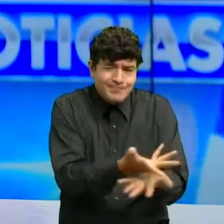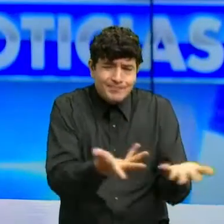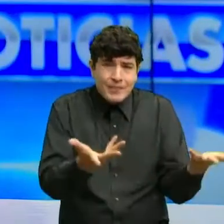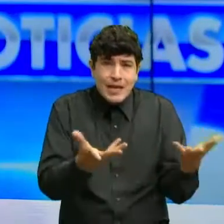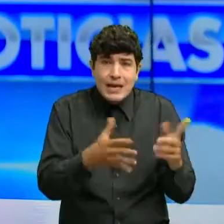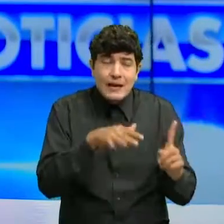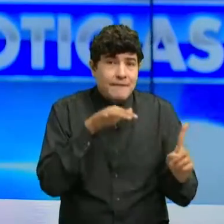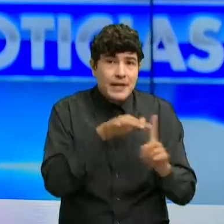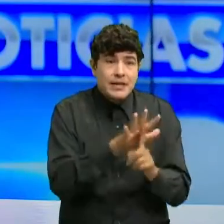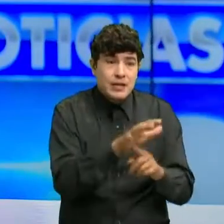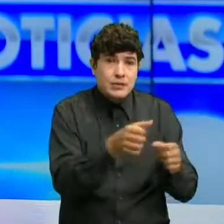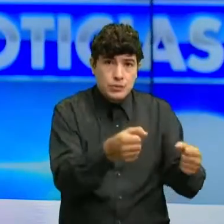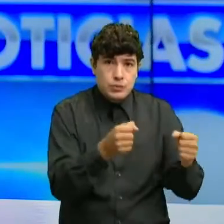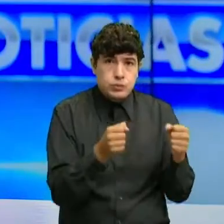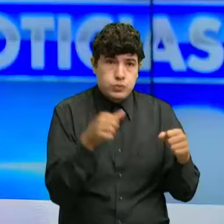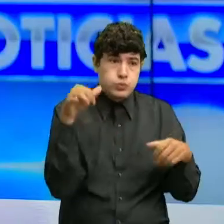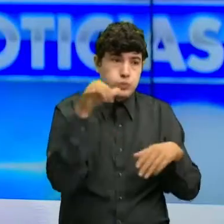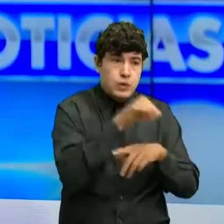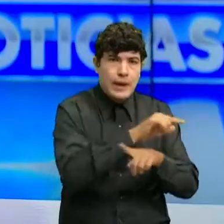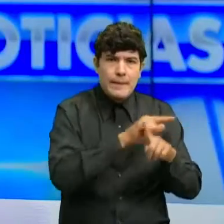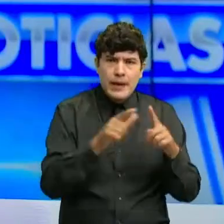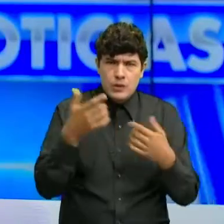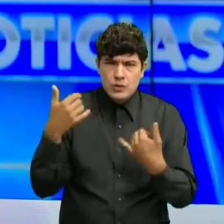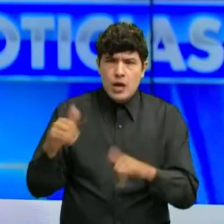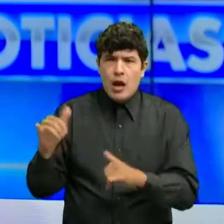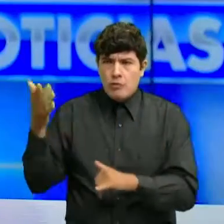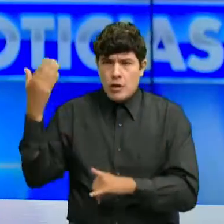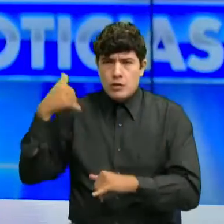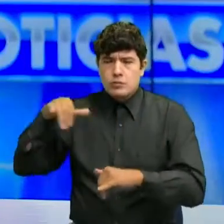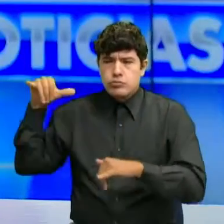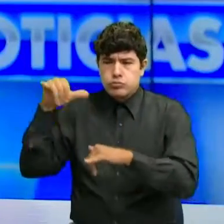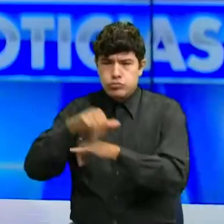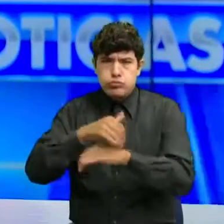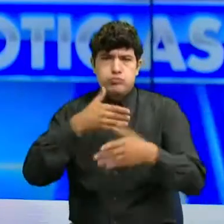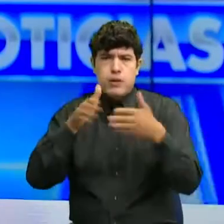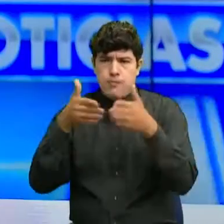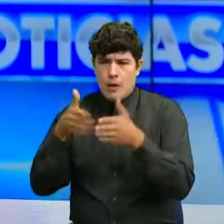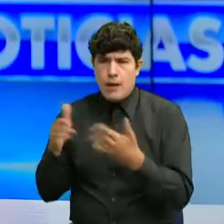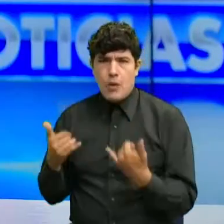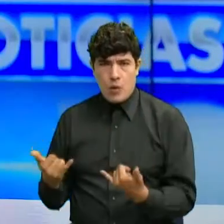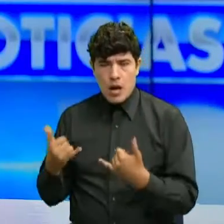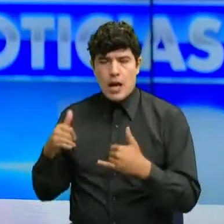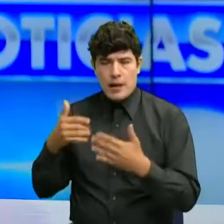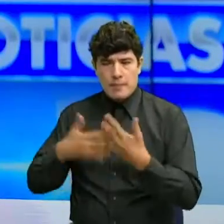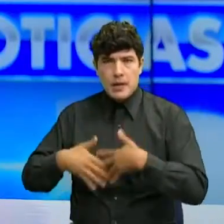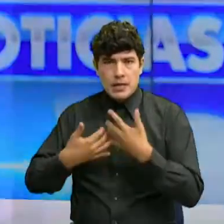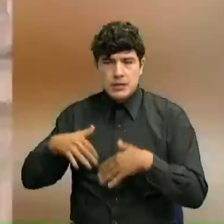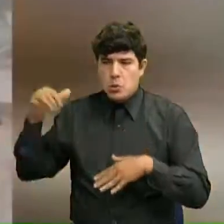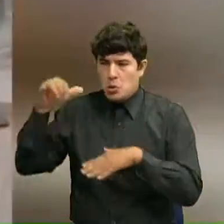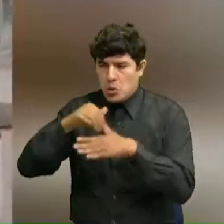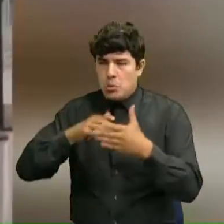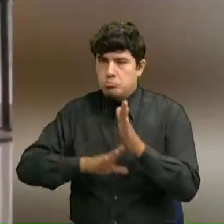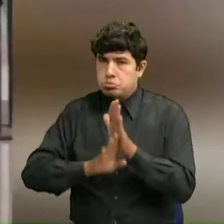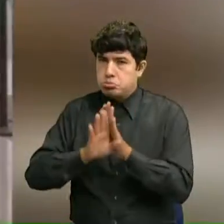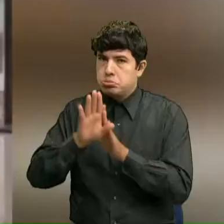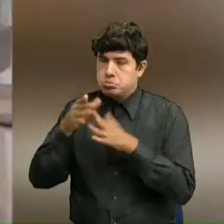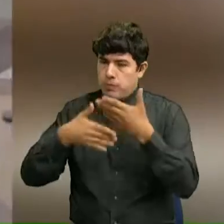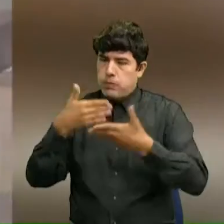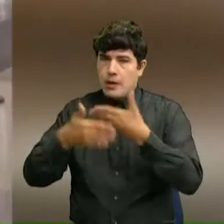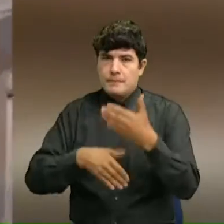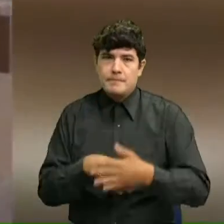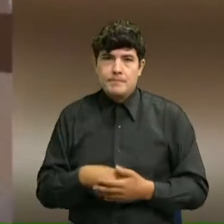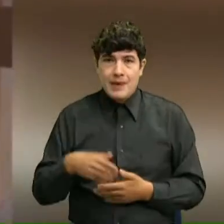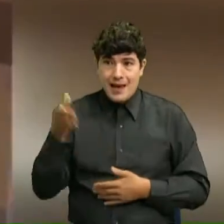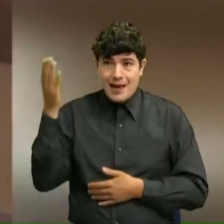el de la aviación. Sin embargo, tras la reapertura de las rutas aéreas, las aerolíneas levantan la cabeza. La pandemia empezó a